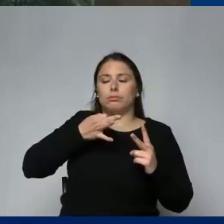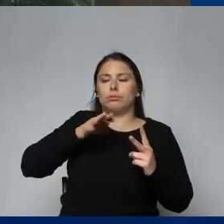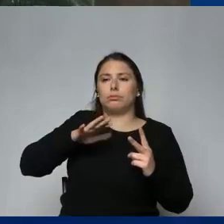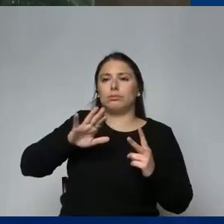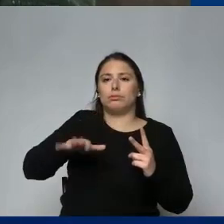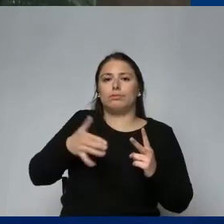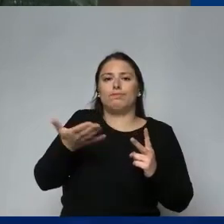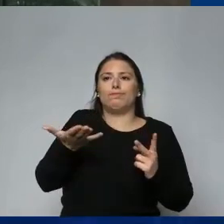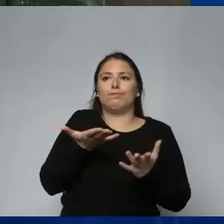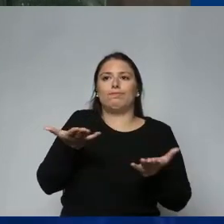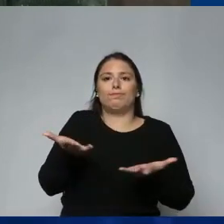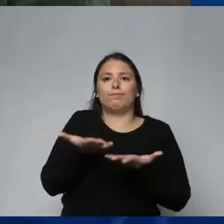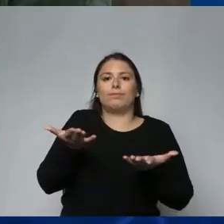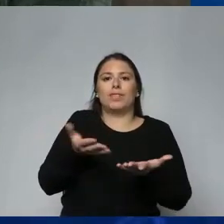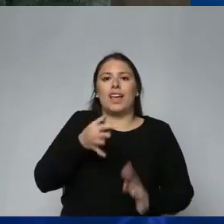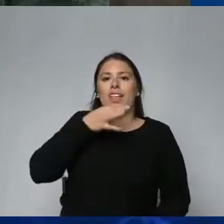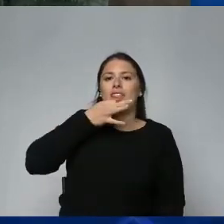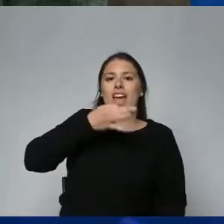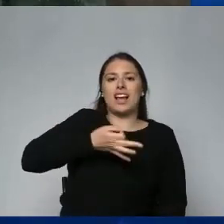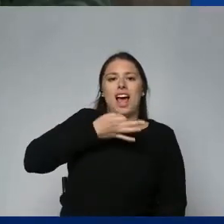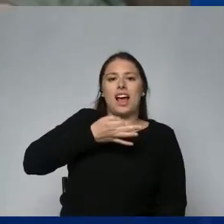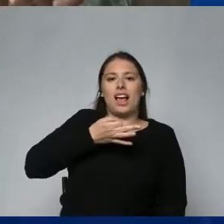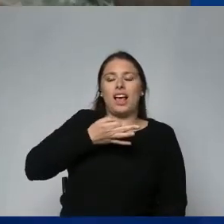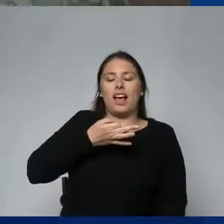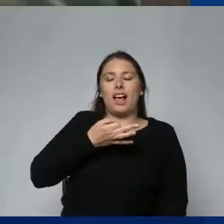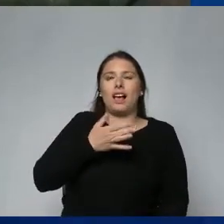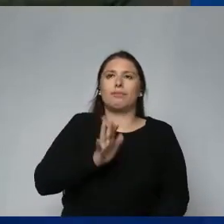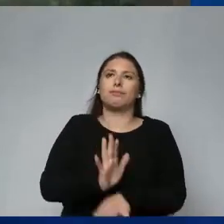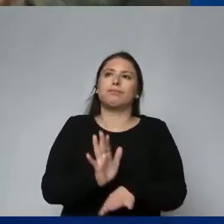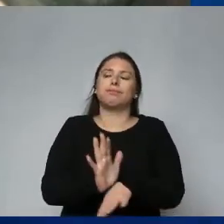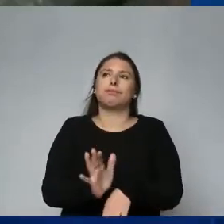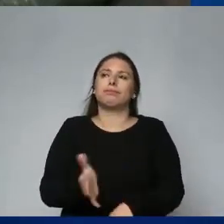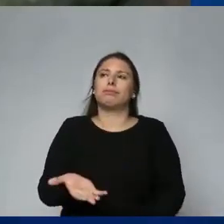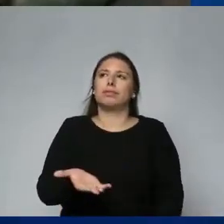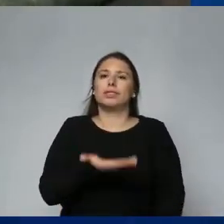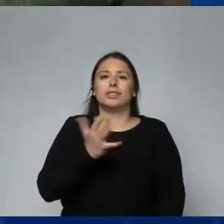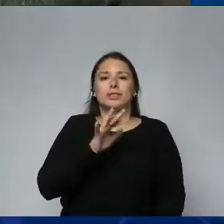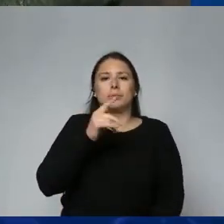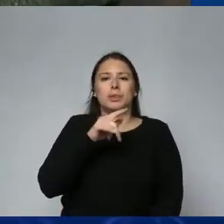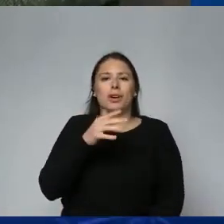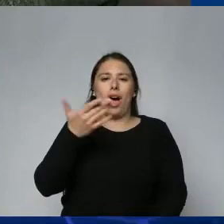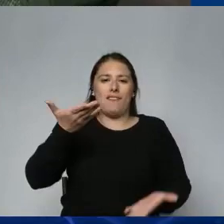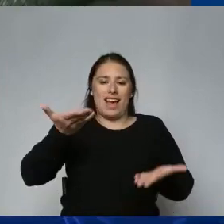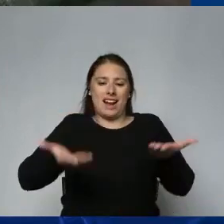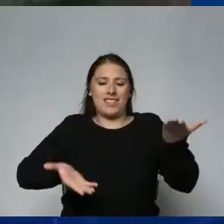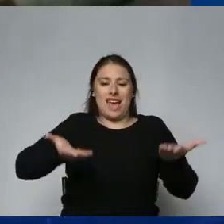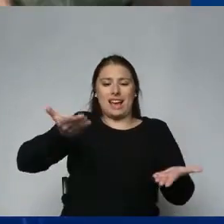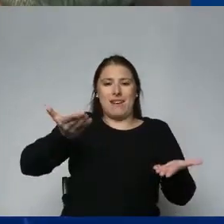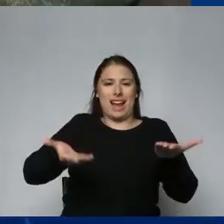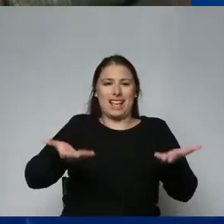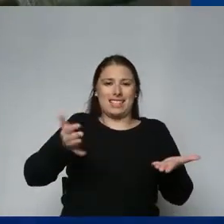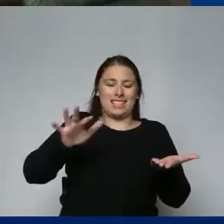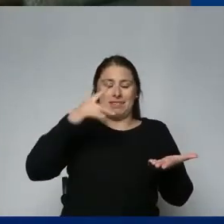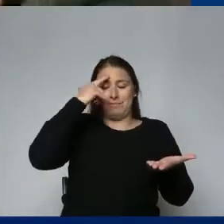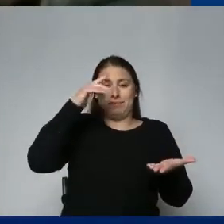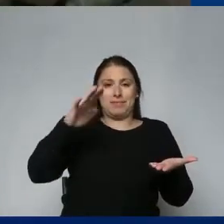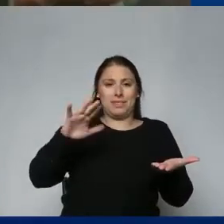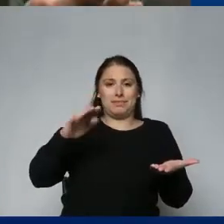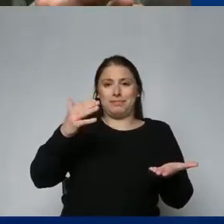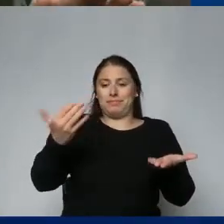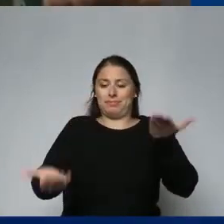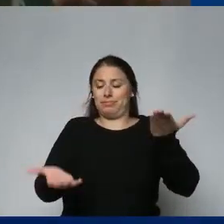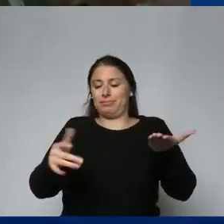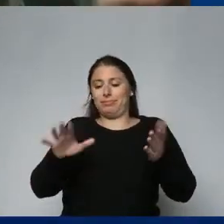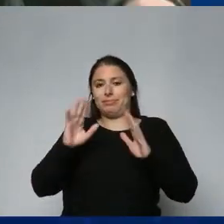y no que declaran, es como para la balanza, que ponerla, decir,